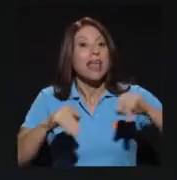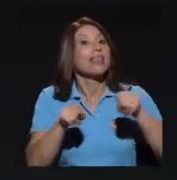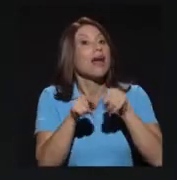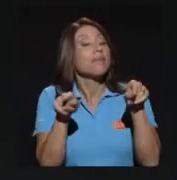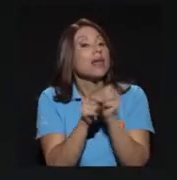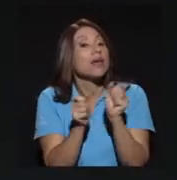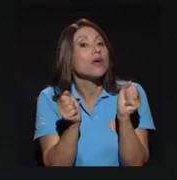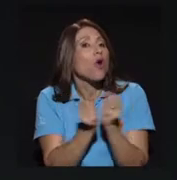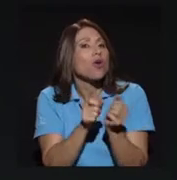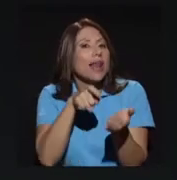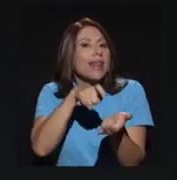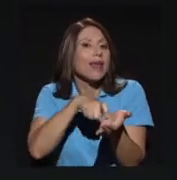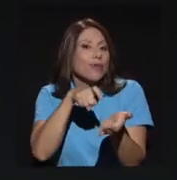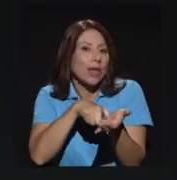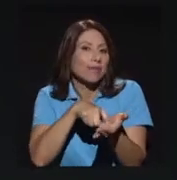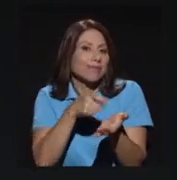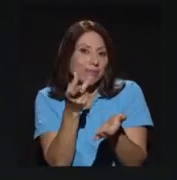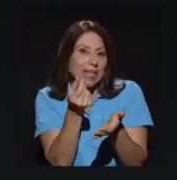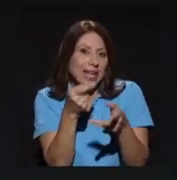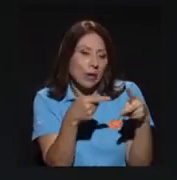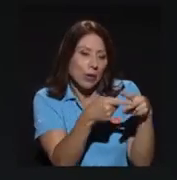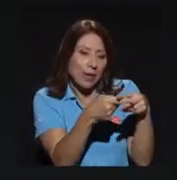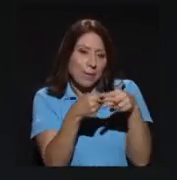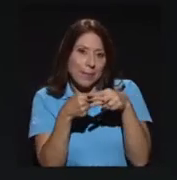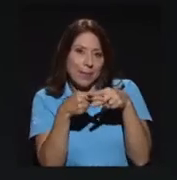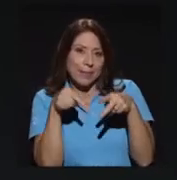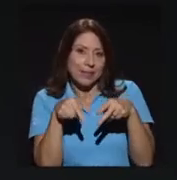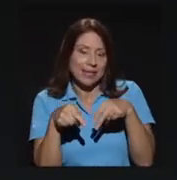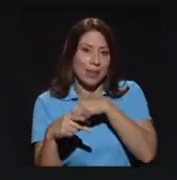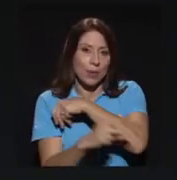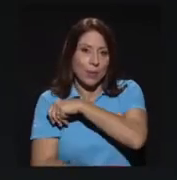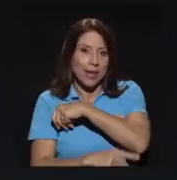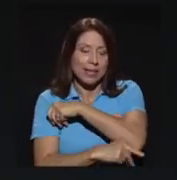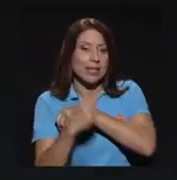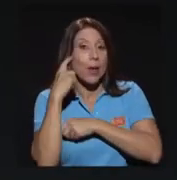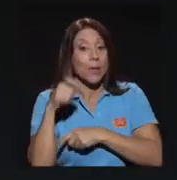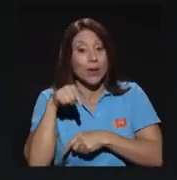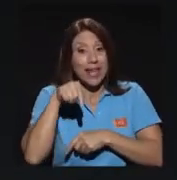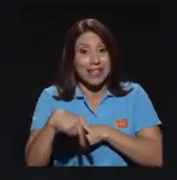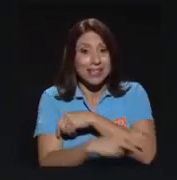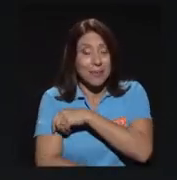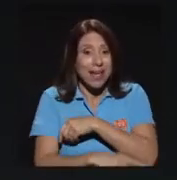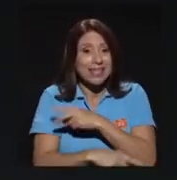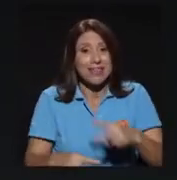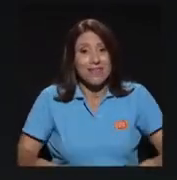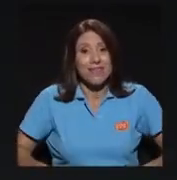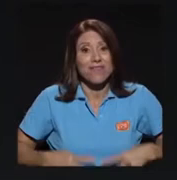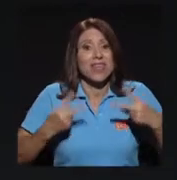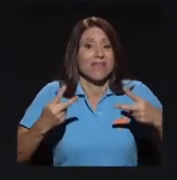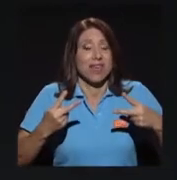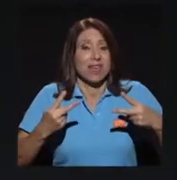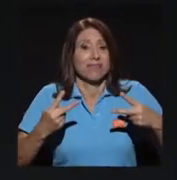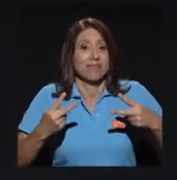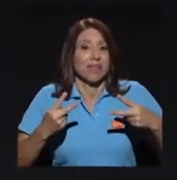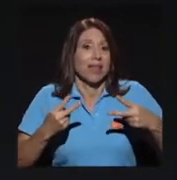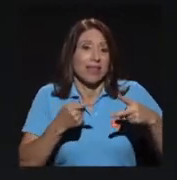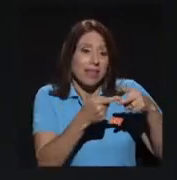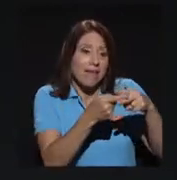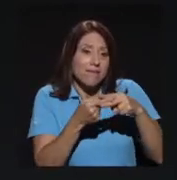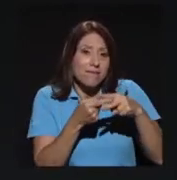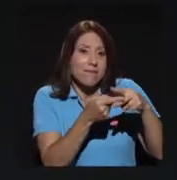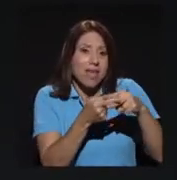país porque este país vive de fiado la mitad de su presupuesto aproximadamente